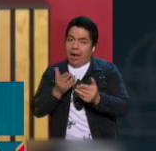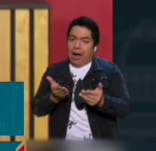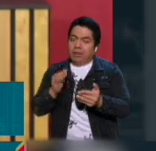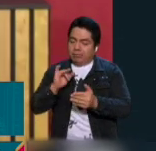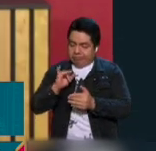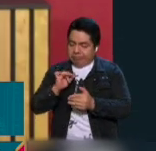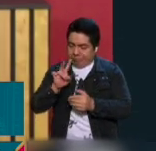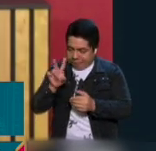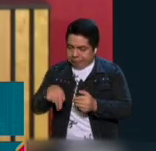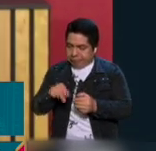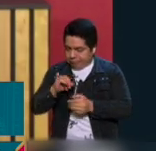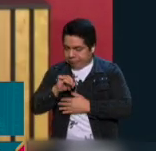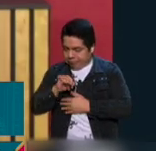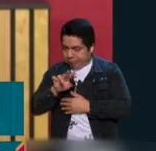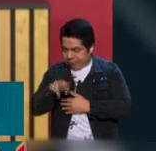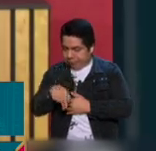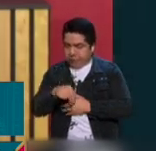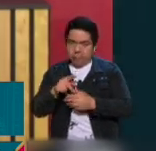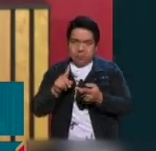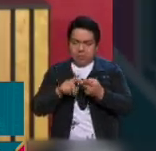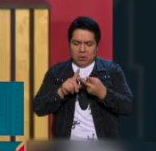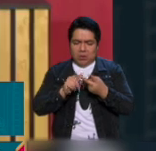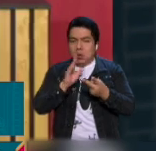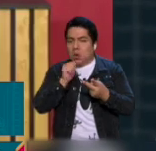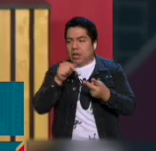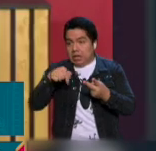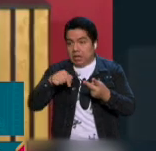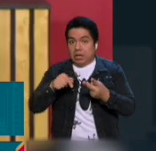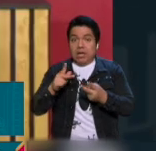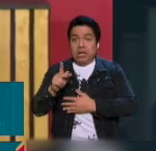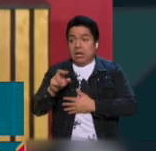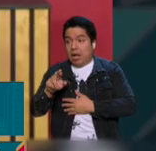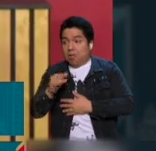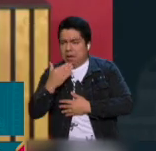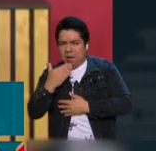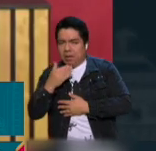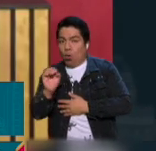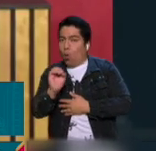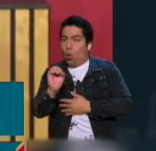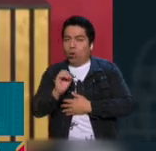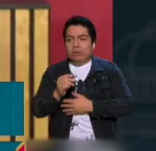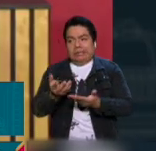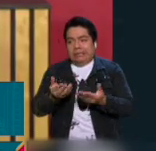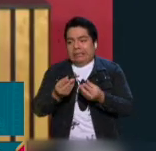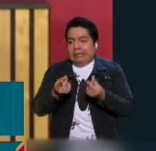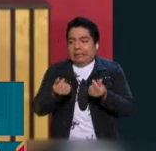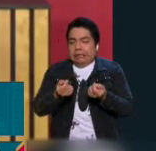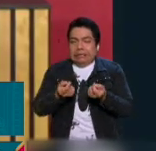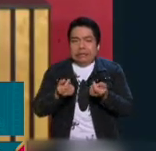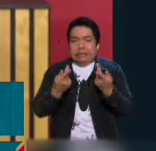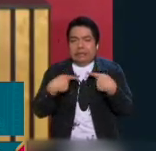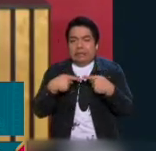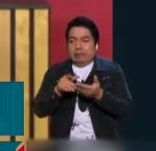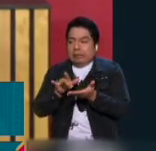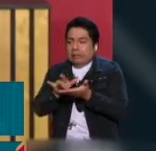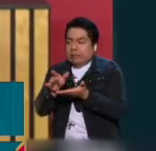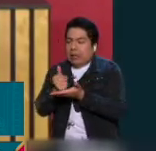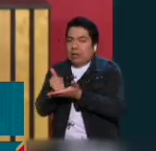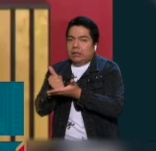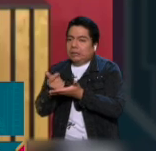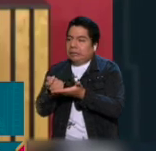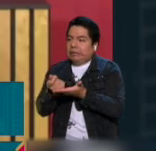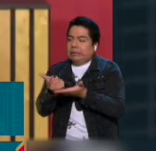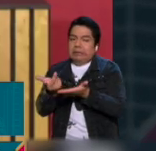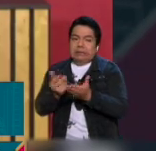nuestra historia. Tampoco negaremos que el partido ha perdido terreno, apoyo popular y cargos